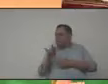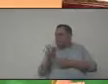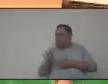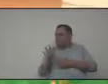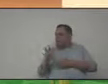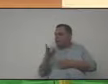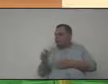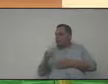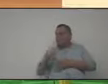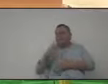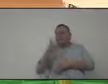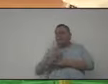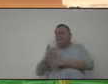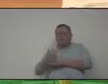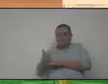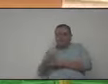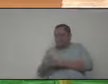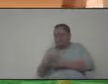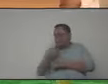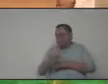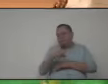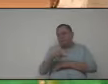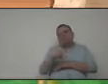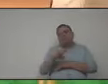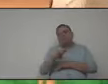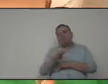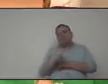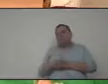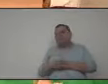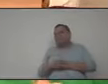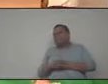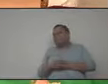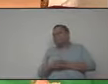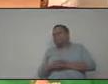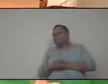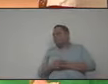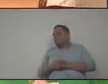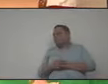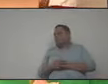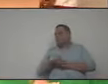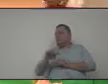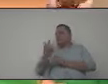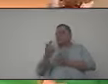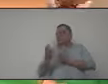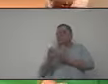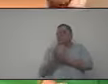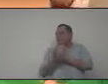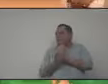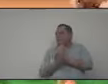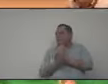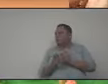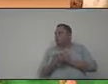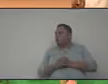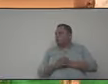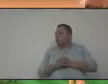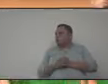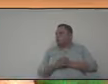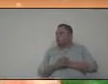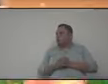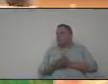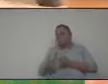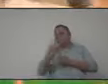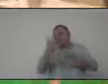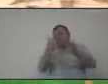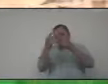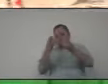demás directores, ya como lo dice la doctora Nuria. ¿Queda algo o pasamos a nuestro siguiente punto de la programación? Doctora Nuria, es que parte de estas estrategias